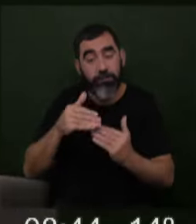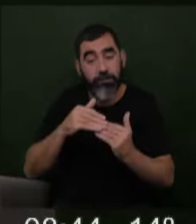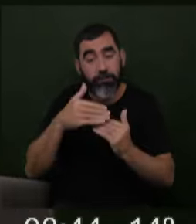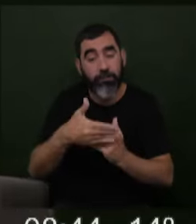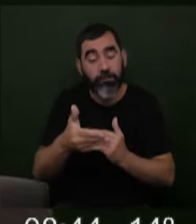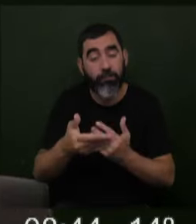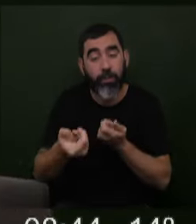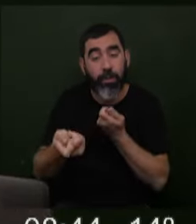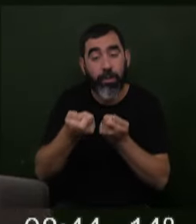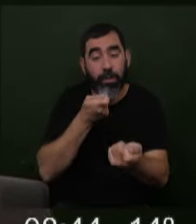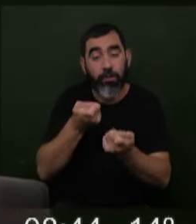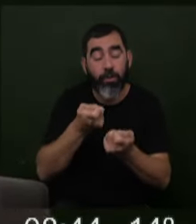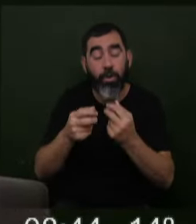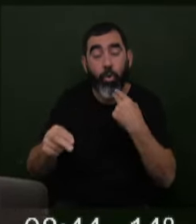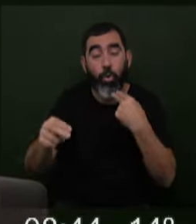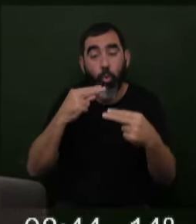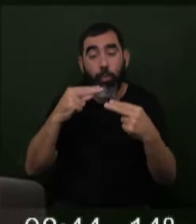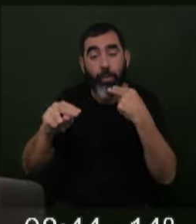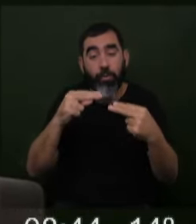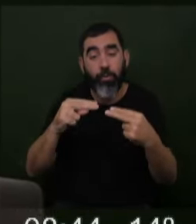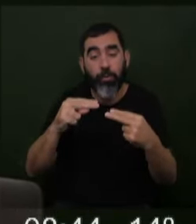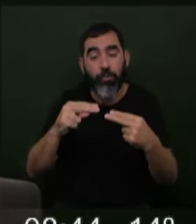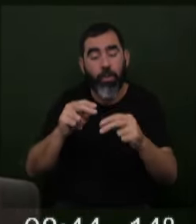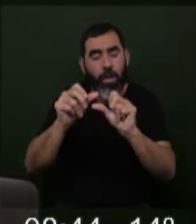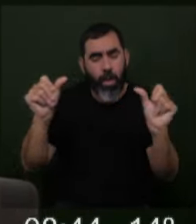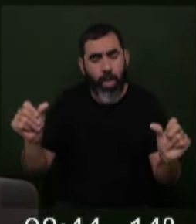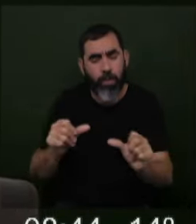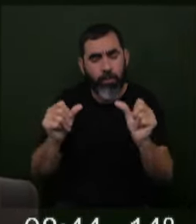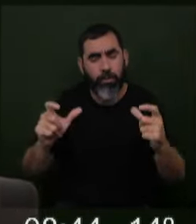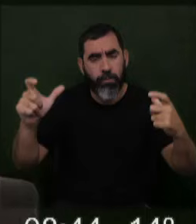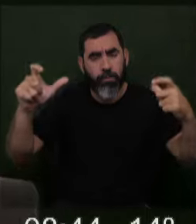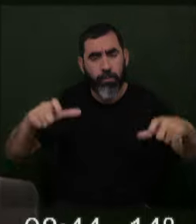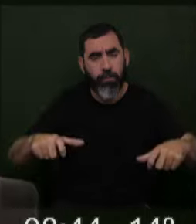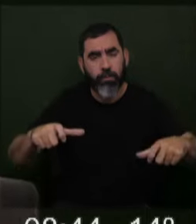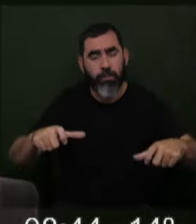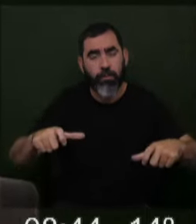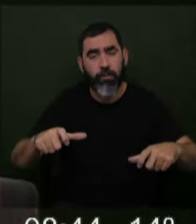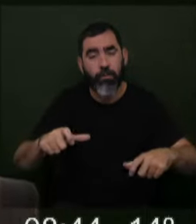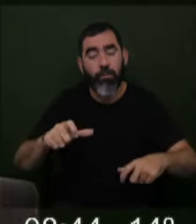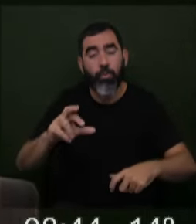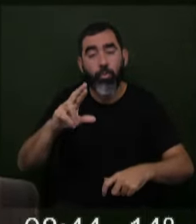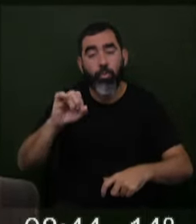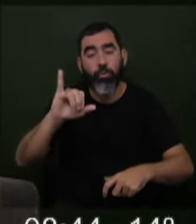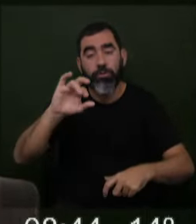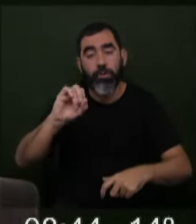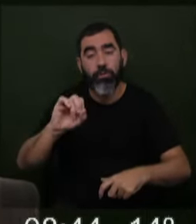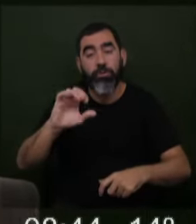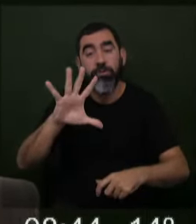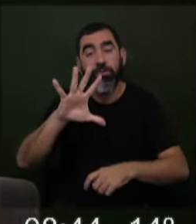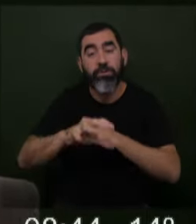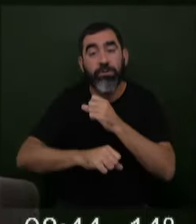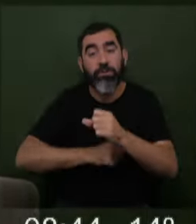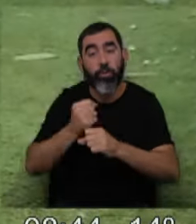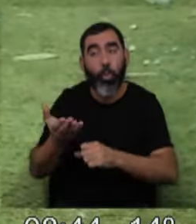Están gestionando además un comedor, hacen muchísimas actividades en la cancha de Nuestra Señora del Rosario desde hace 5 años, lo